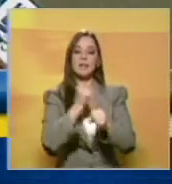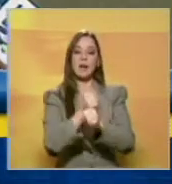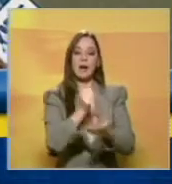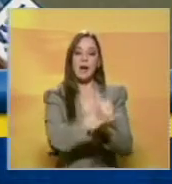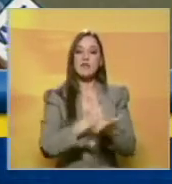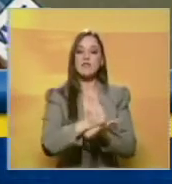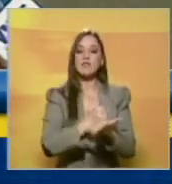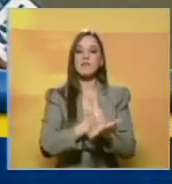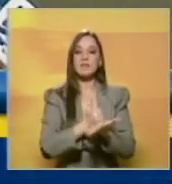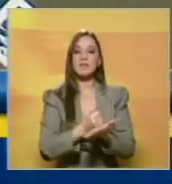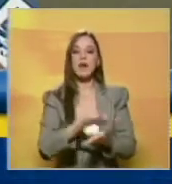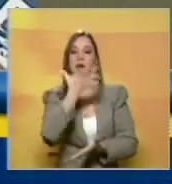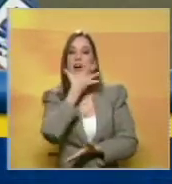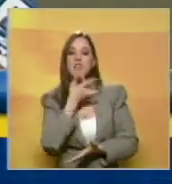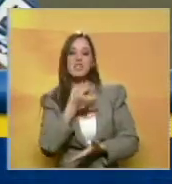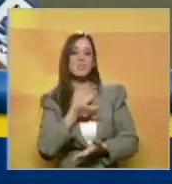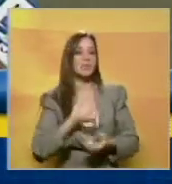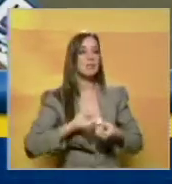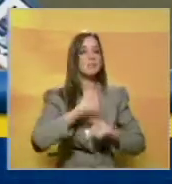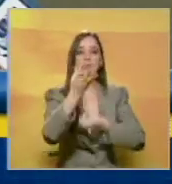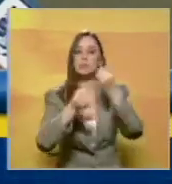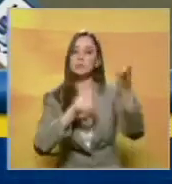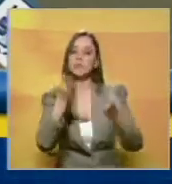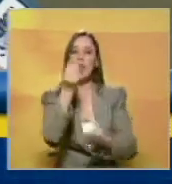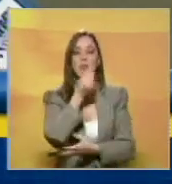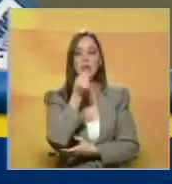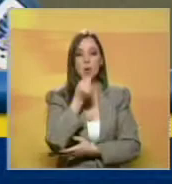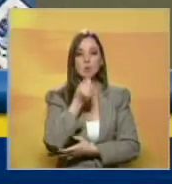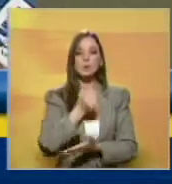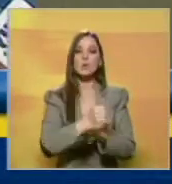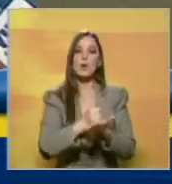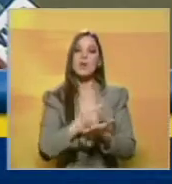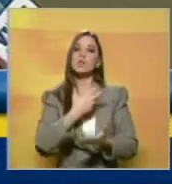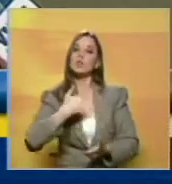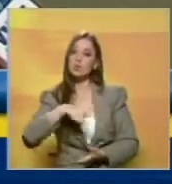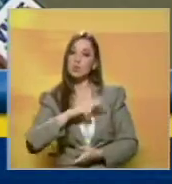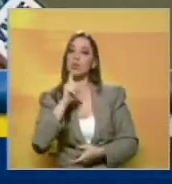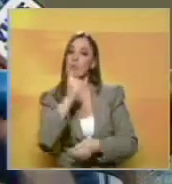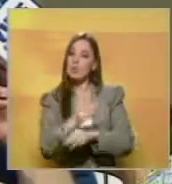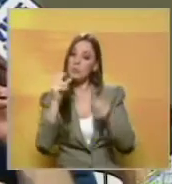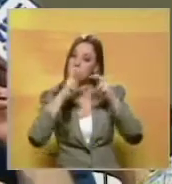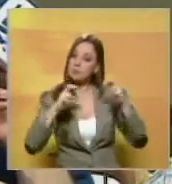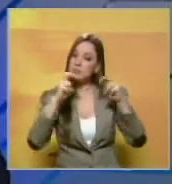ser facilitadores del consumo de medicamentos. Nosotros necesitamos revertir toda esa situación.